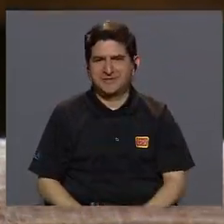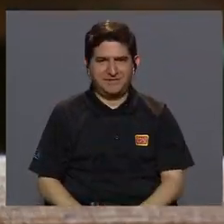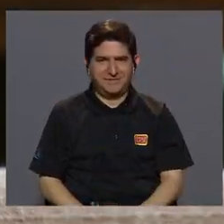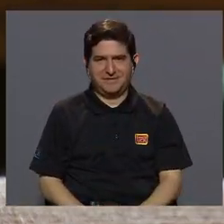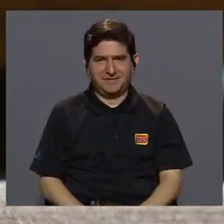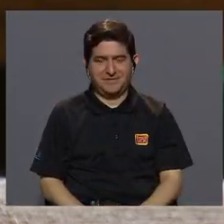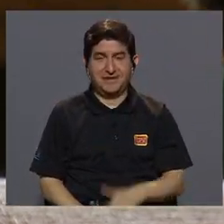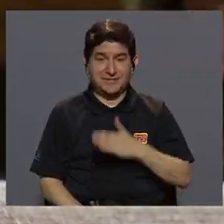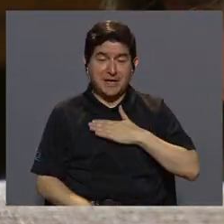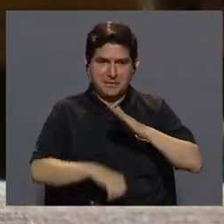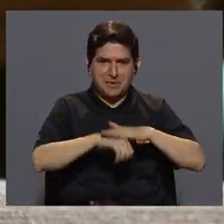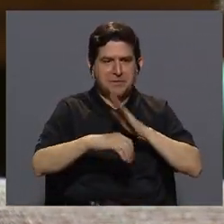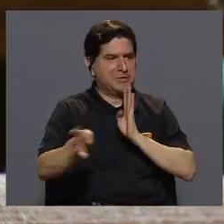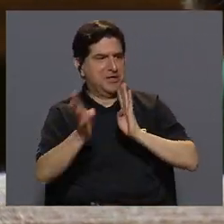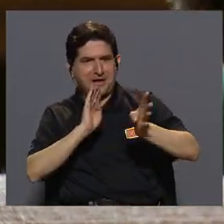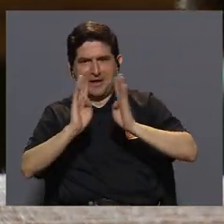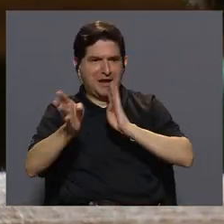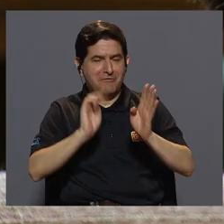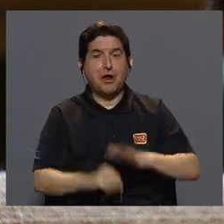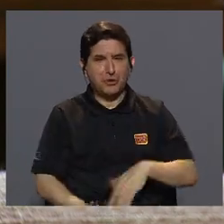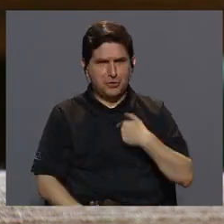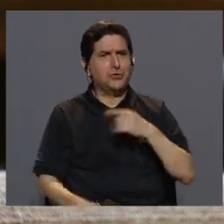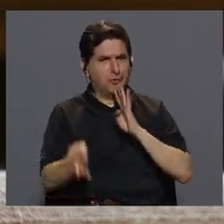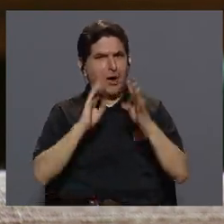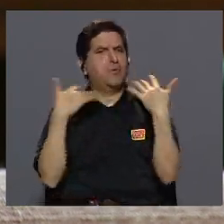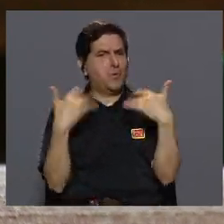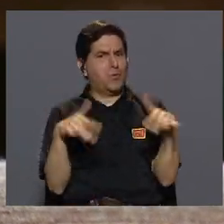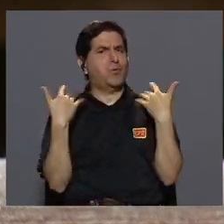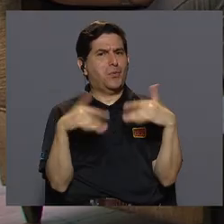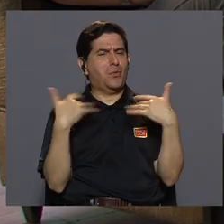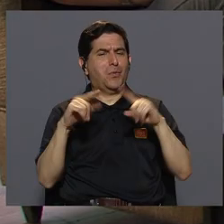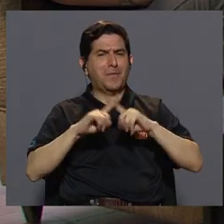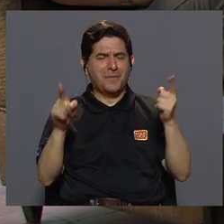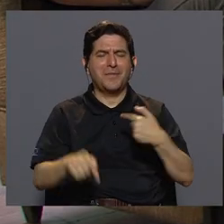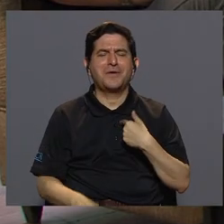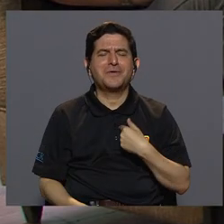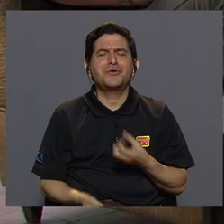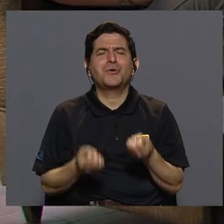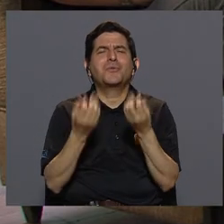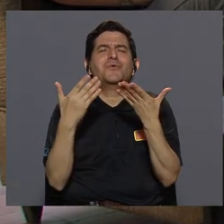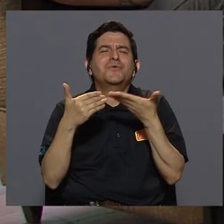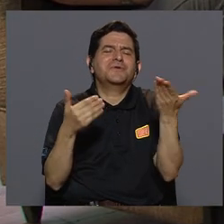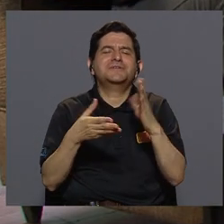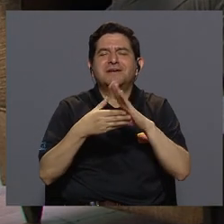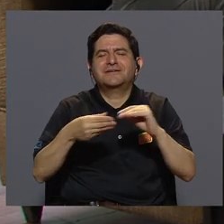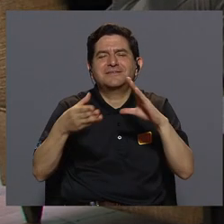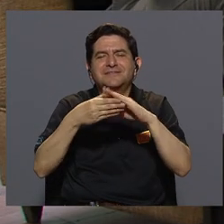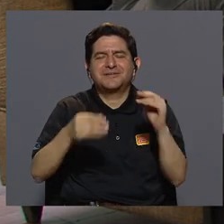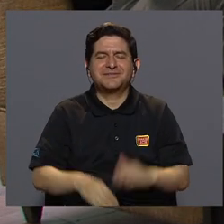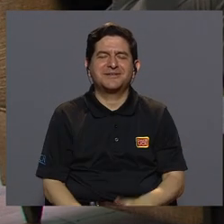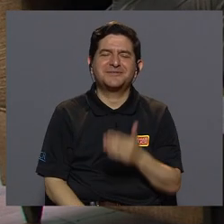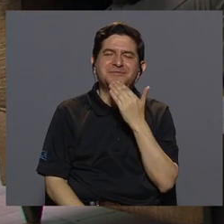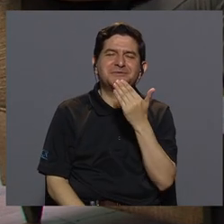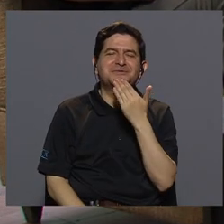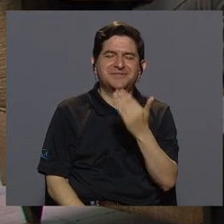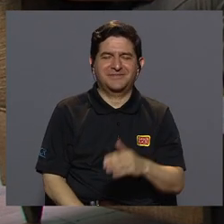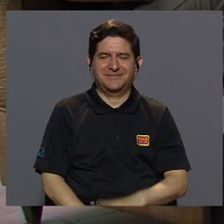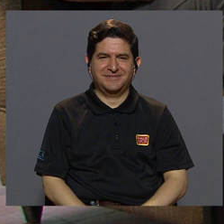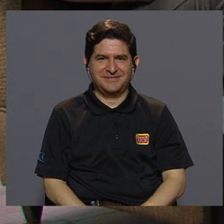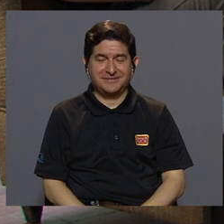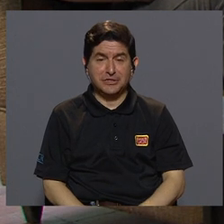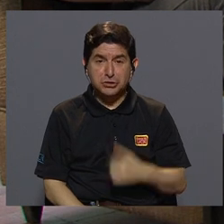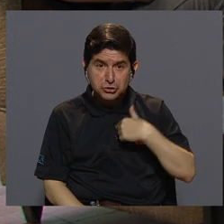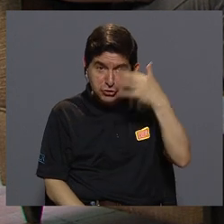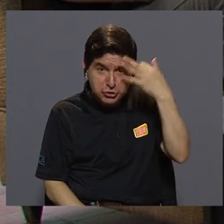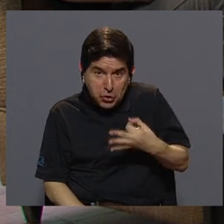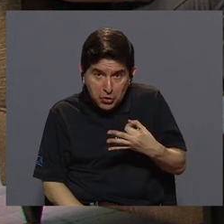que me han hecho hablar y hablar y hablar. Ya ve cómo hablo, ¿verdad? Pero es que tengo muchas cosas que contar. Muchas muchísimas gracias, doña Estrella. Y yo creo